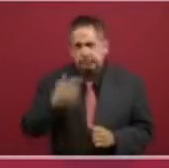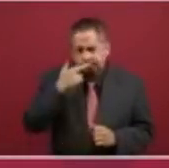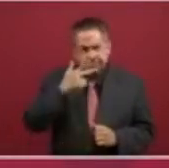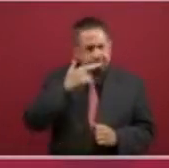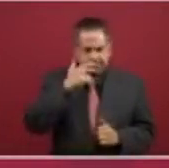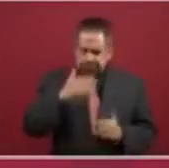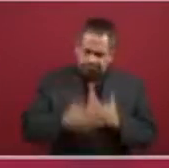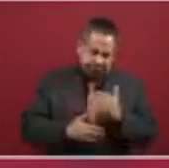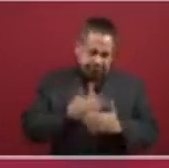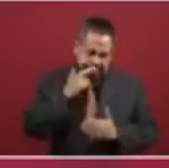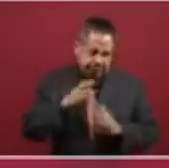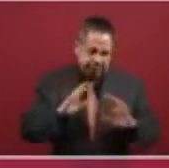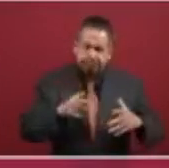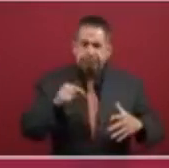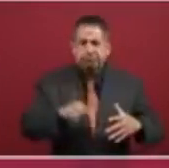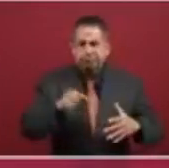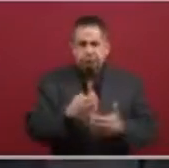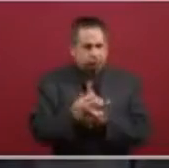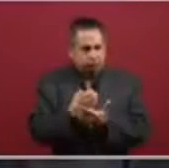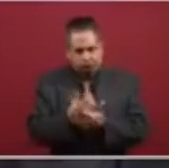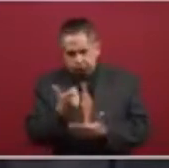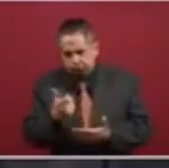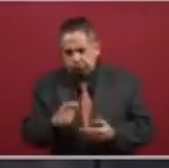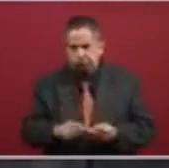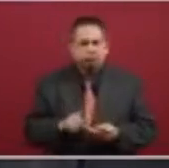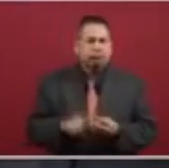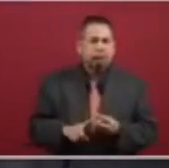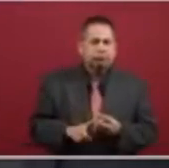mejorar la economía,